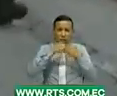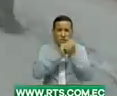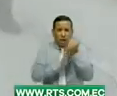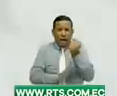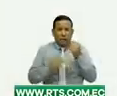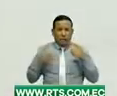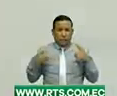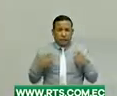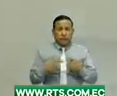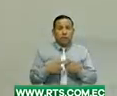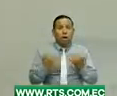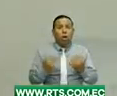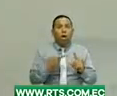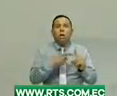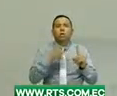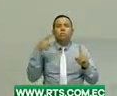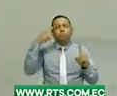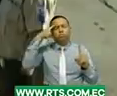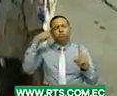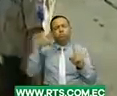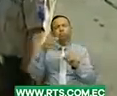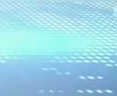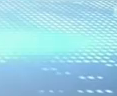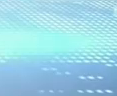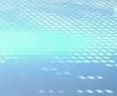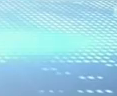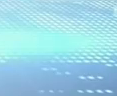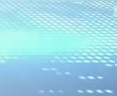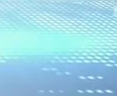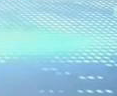día. Los detalles de esta historia más adelante.